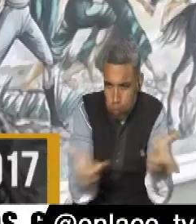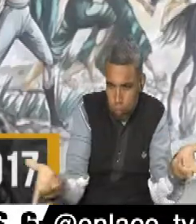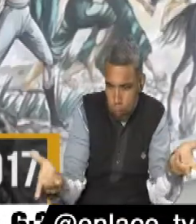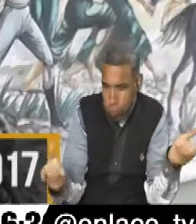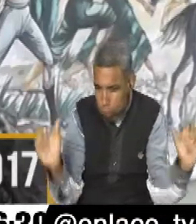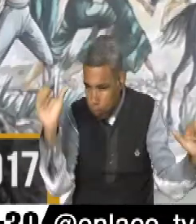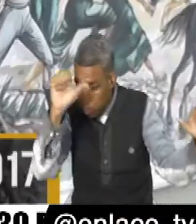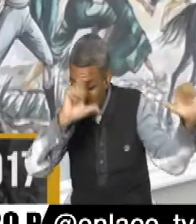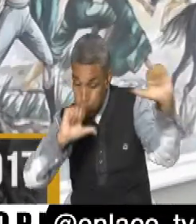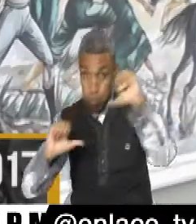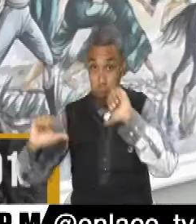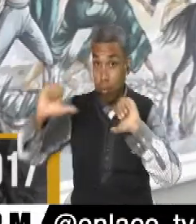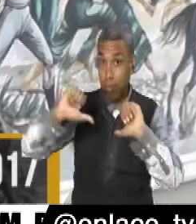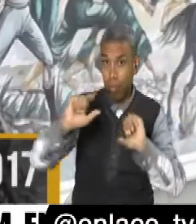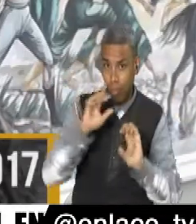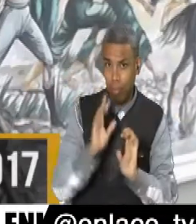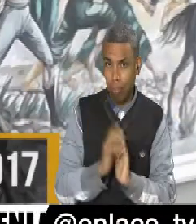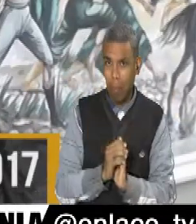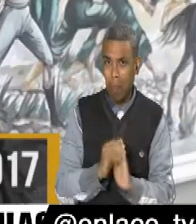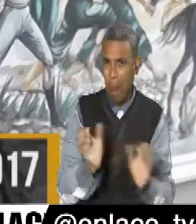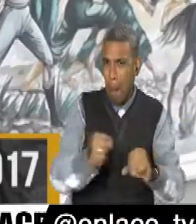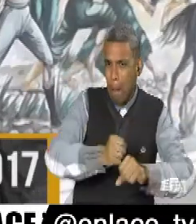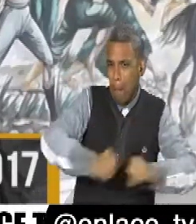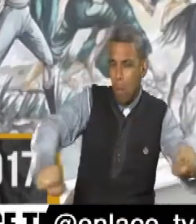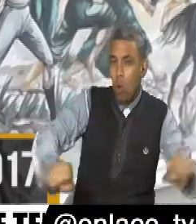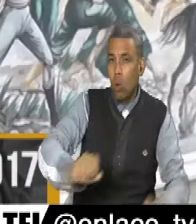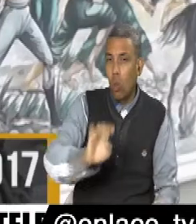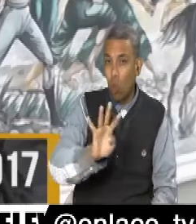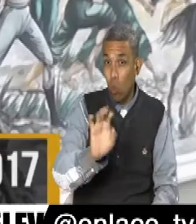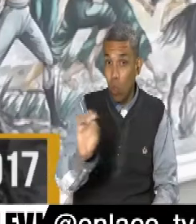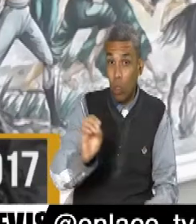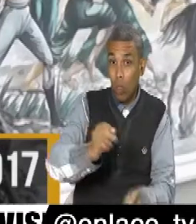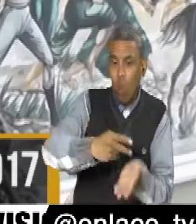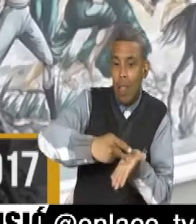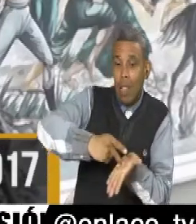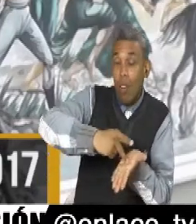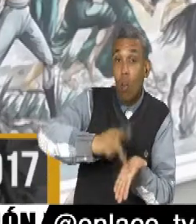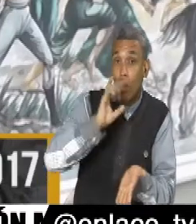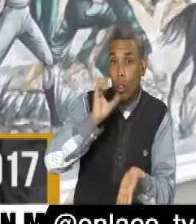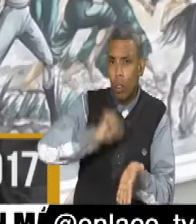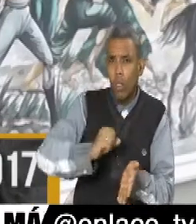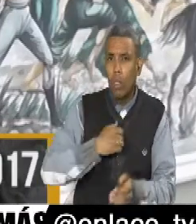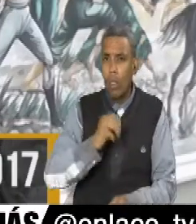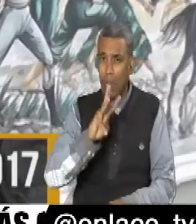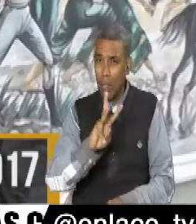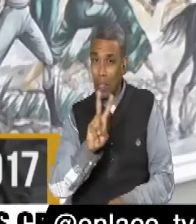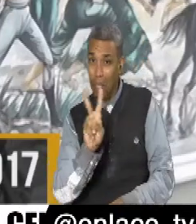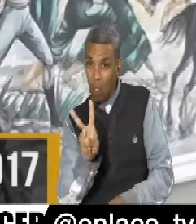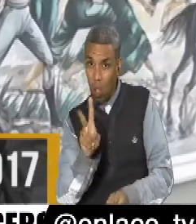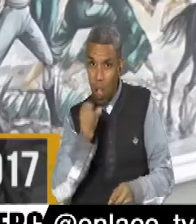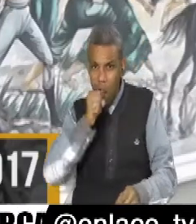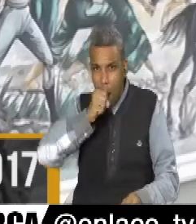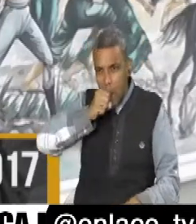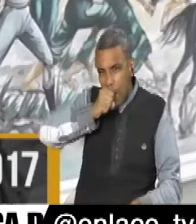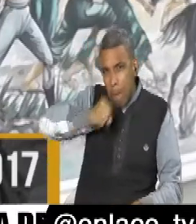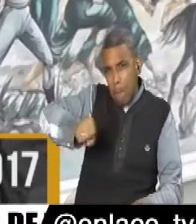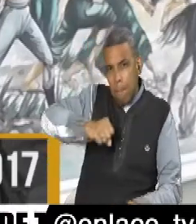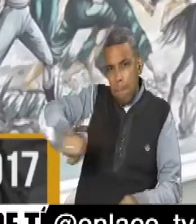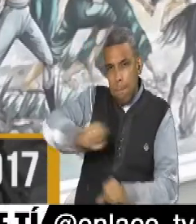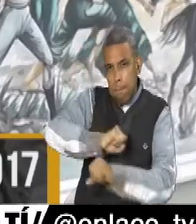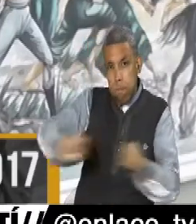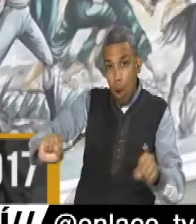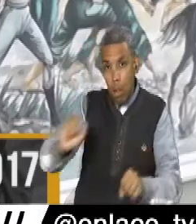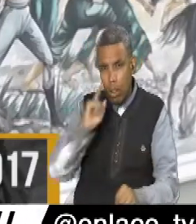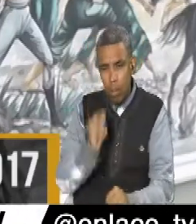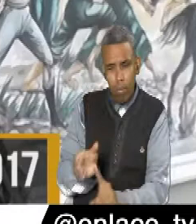aproximadamente 400 kilogramos de explosivos, 32 artefactos improvisados, 8 minas antipersona, 7